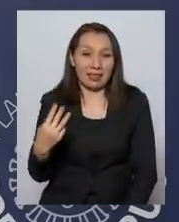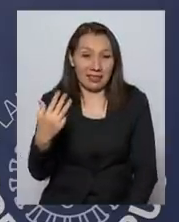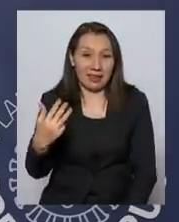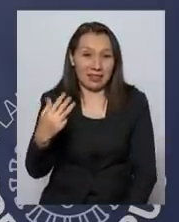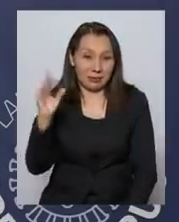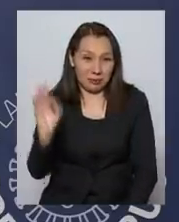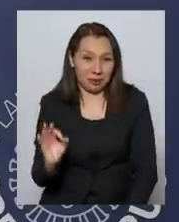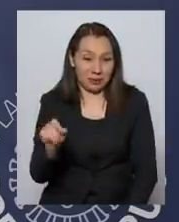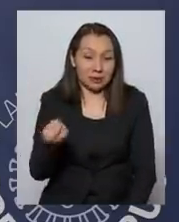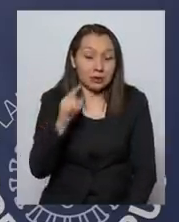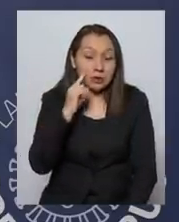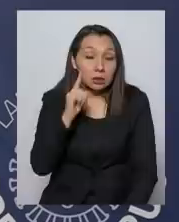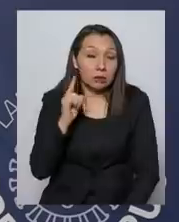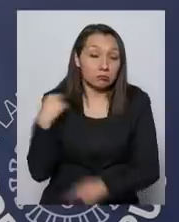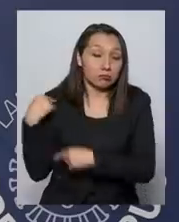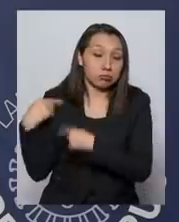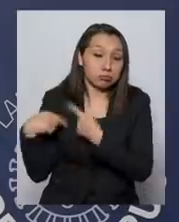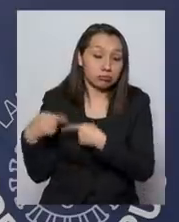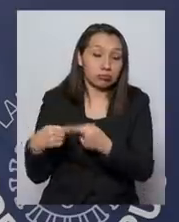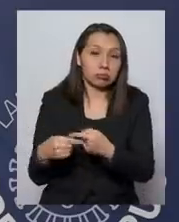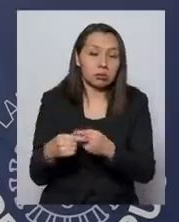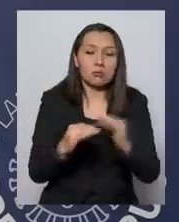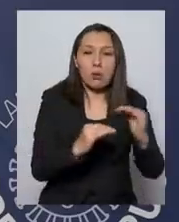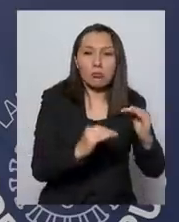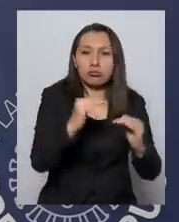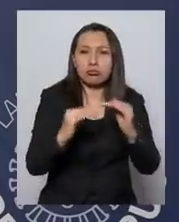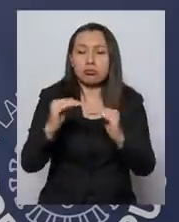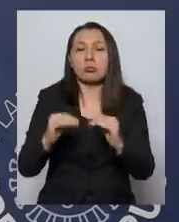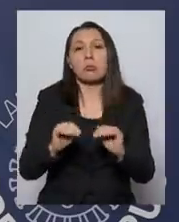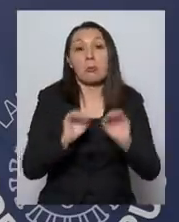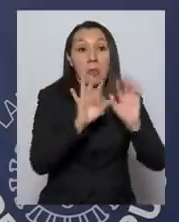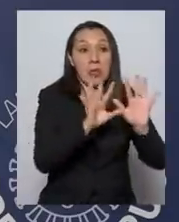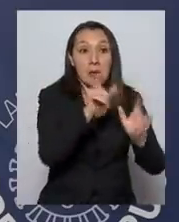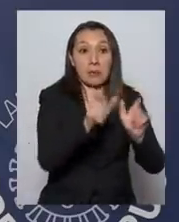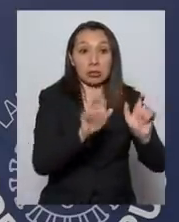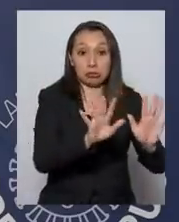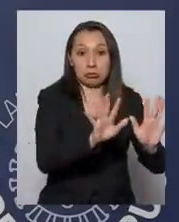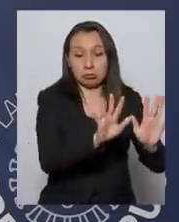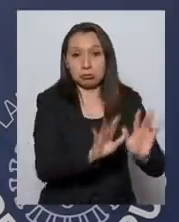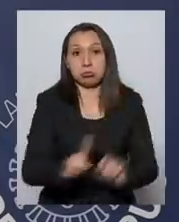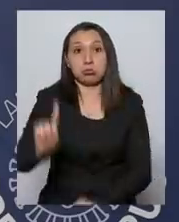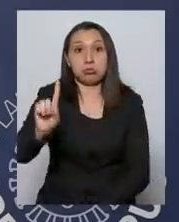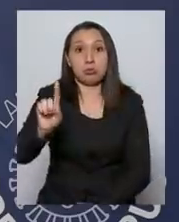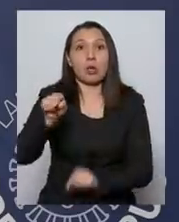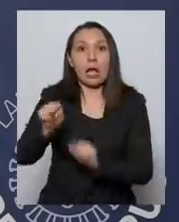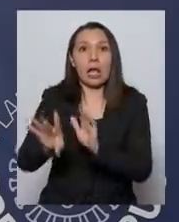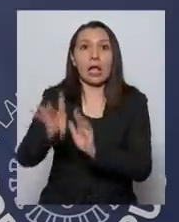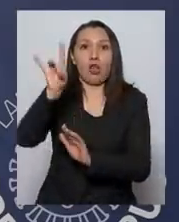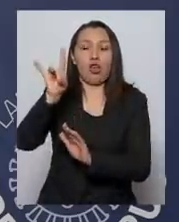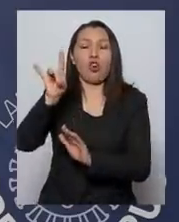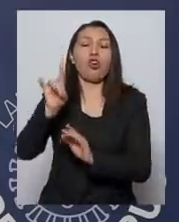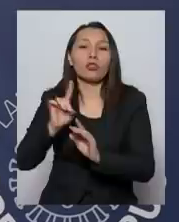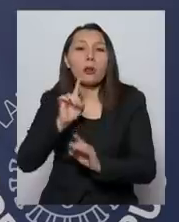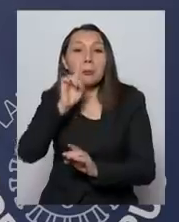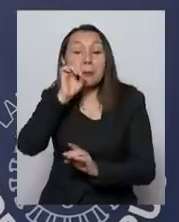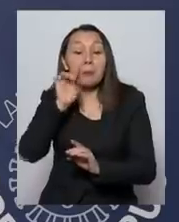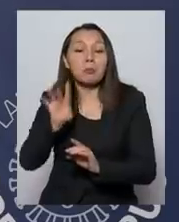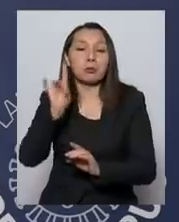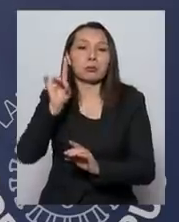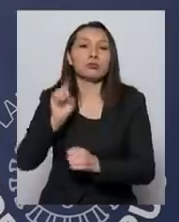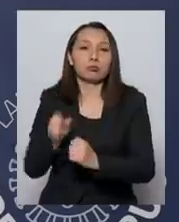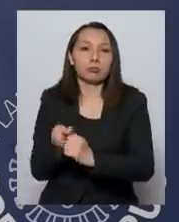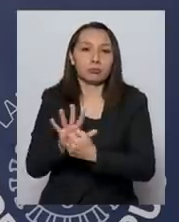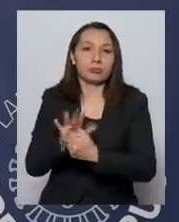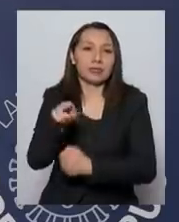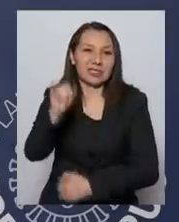9,93%. O sea, históricamente, uno de cada 10 personas a los que se le hace el examen de PCR aparece